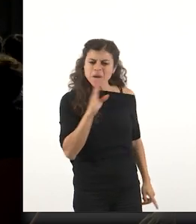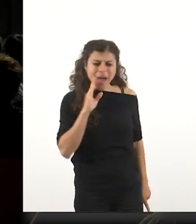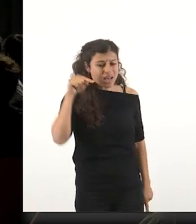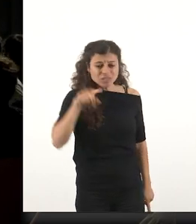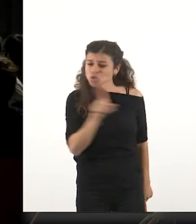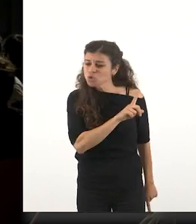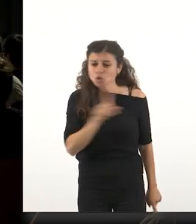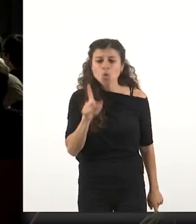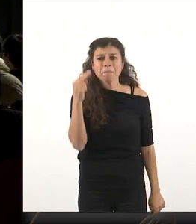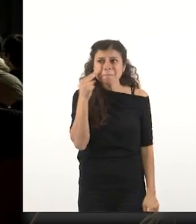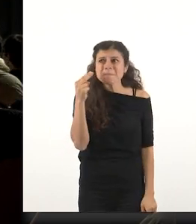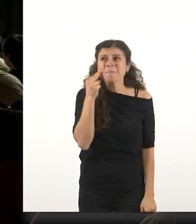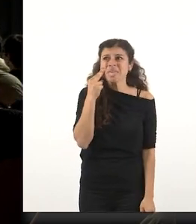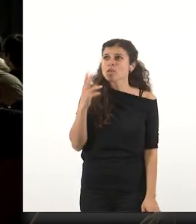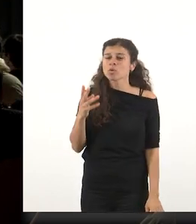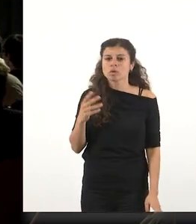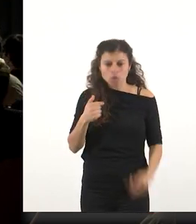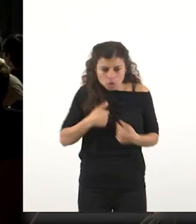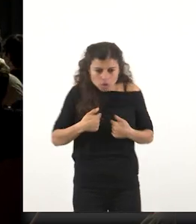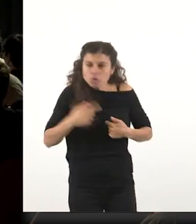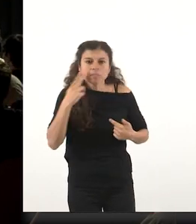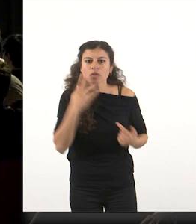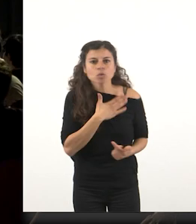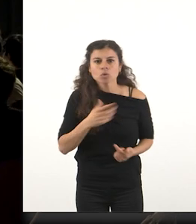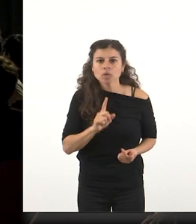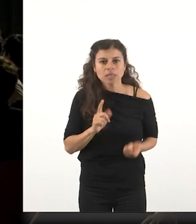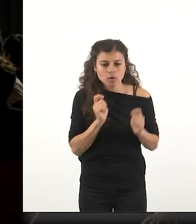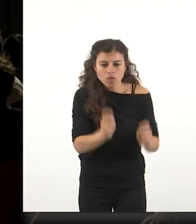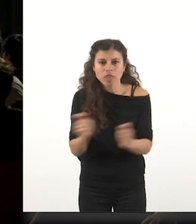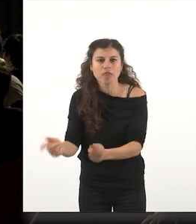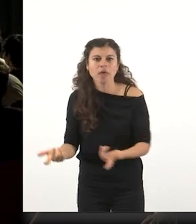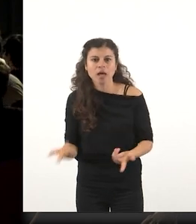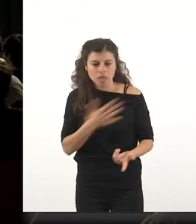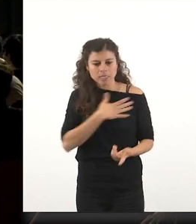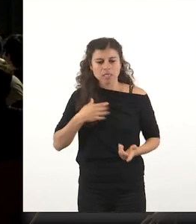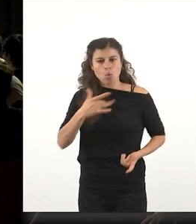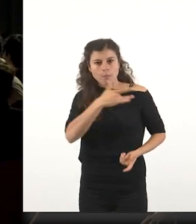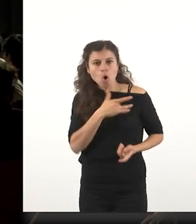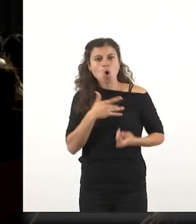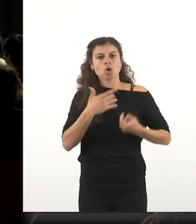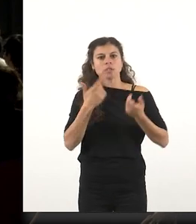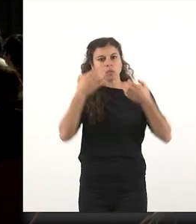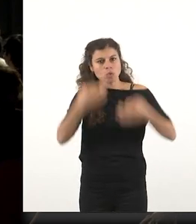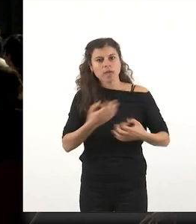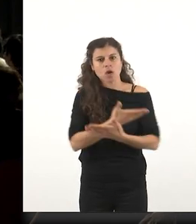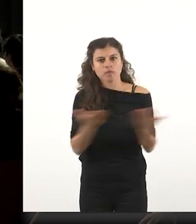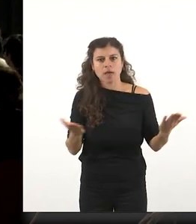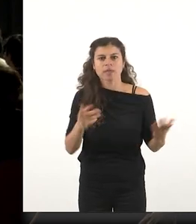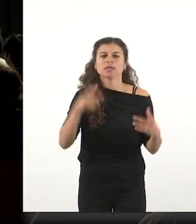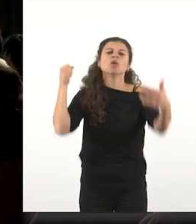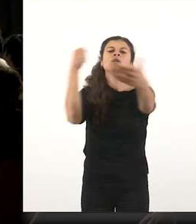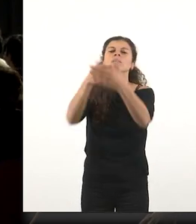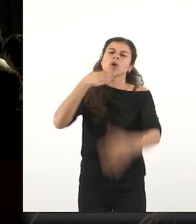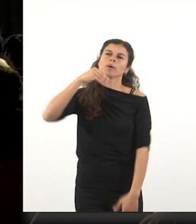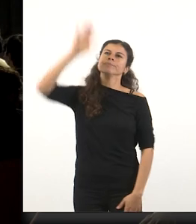Porque ya a mis criaturas jamás he querido darle miedo. Quiero darle amor, seguridad, confianza. Al dejar en maestra, iba a contar la pelea